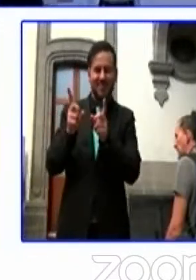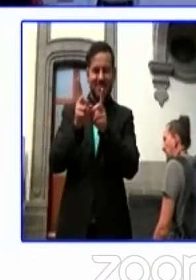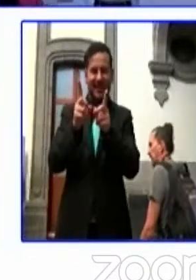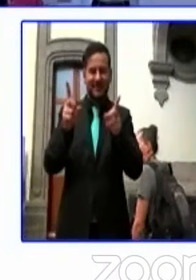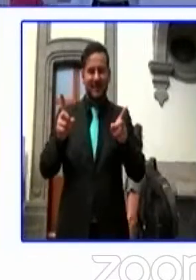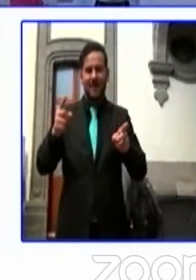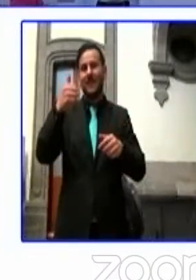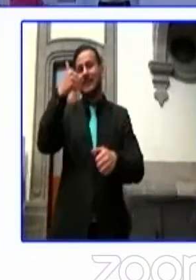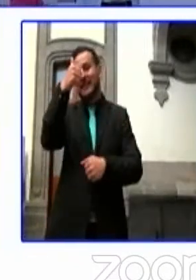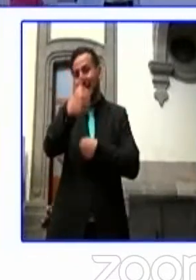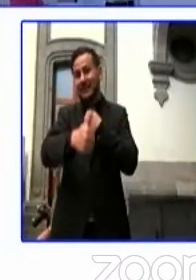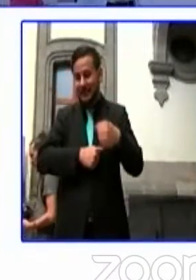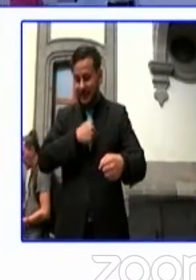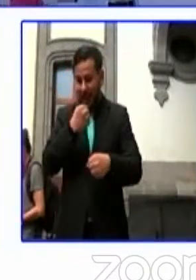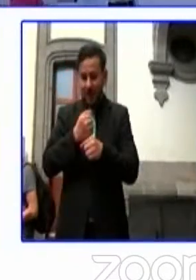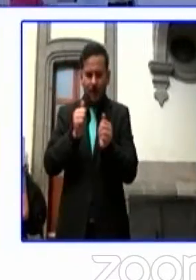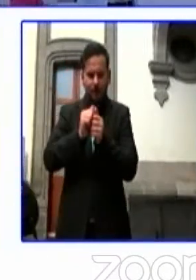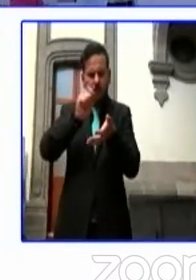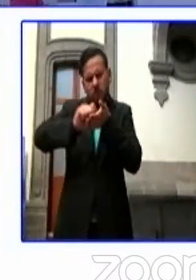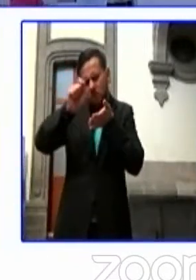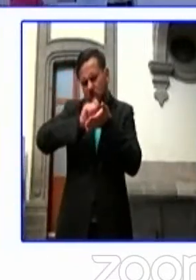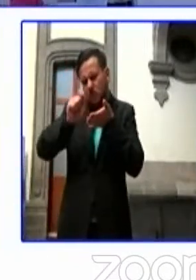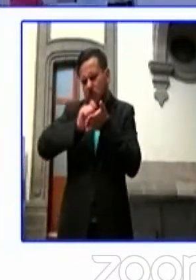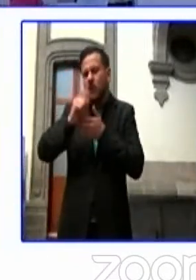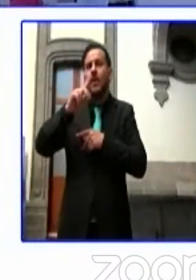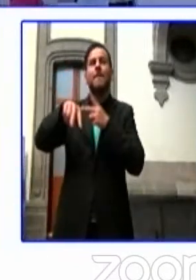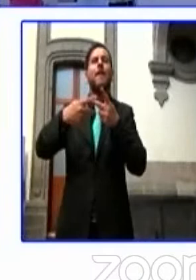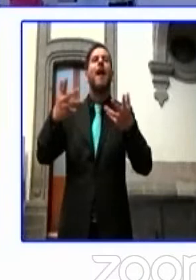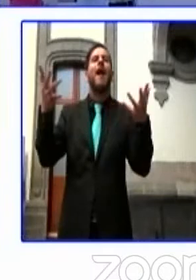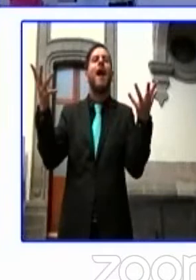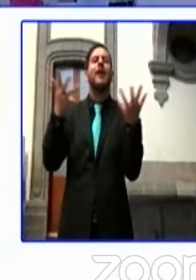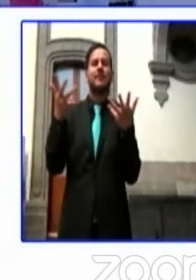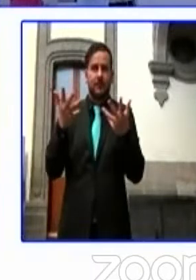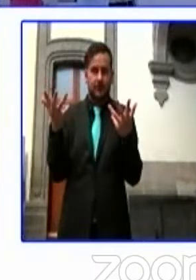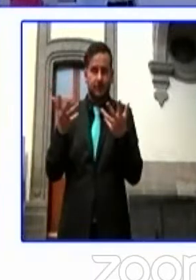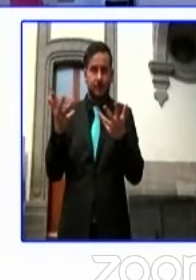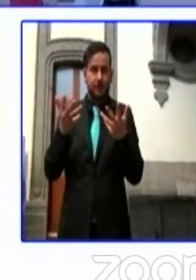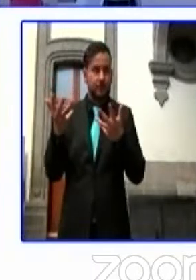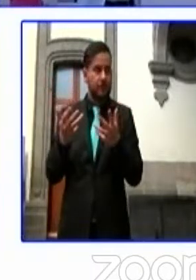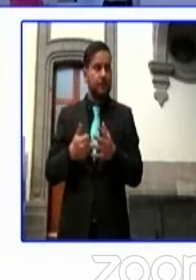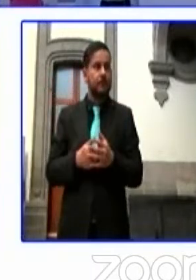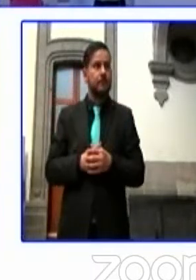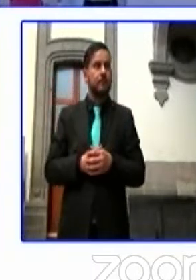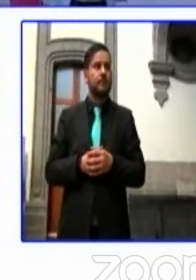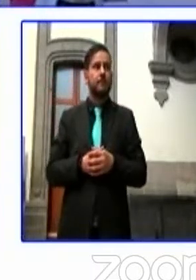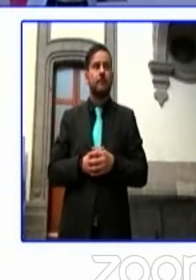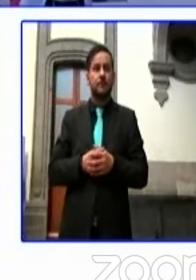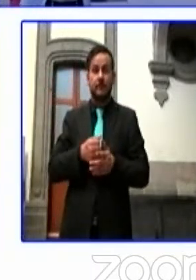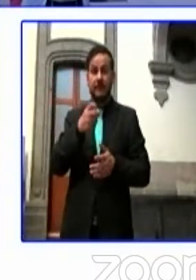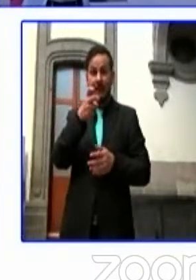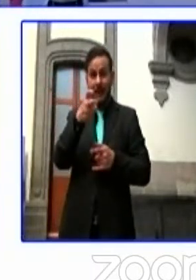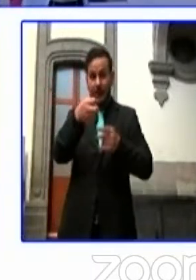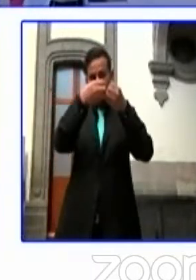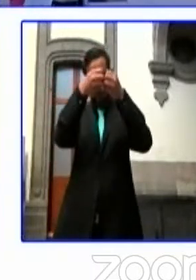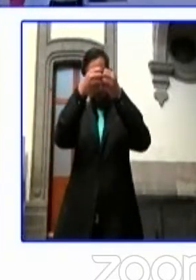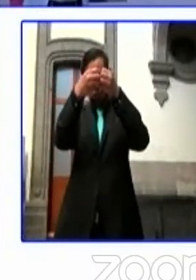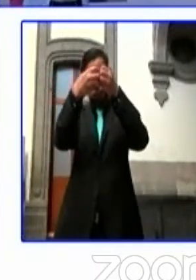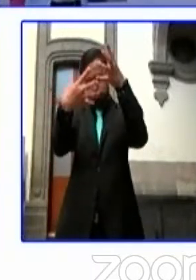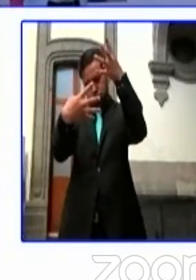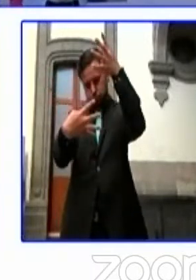es en donde escriben sus políticas de lo que van a hacer en su administración. De ahí se derivan los